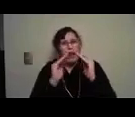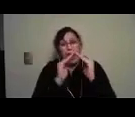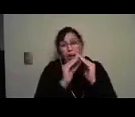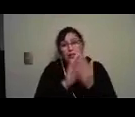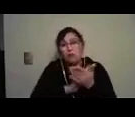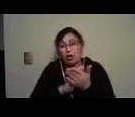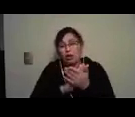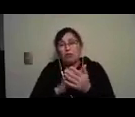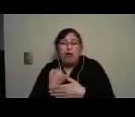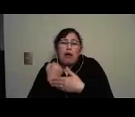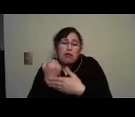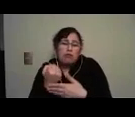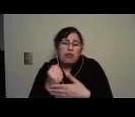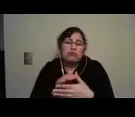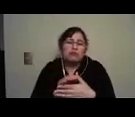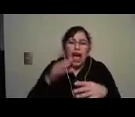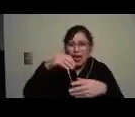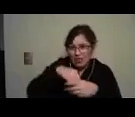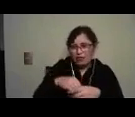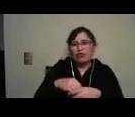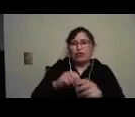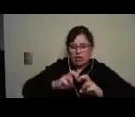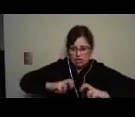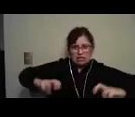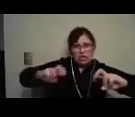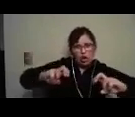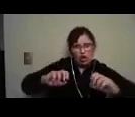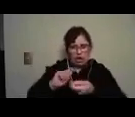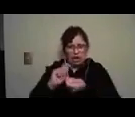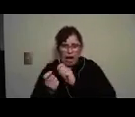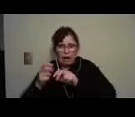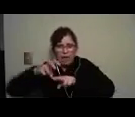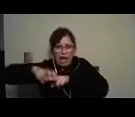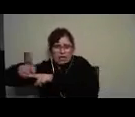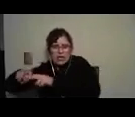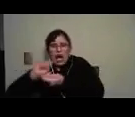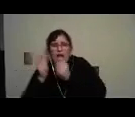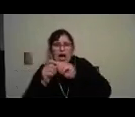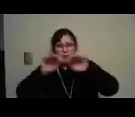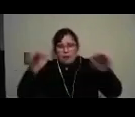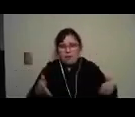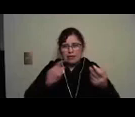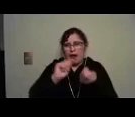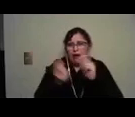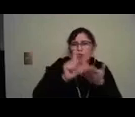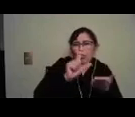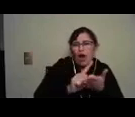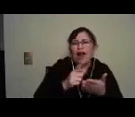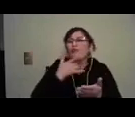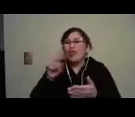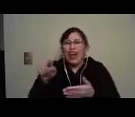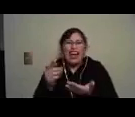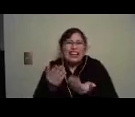el desempeño intradomiciliario, prevenir accidentes, ¿ya? Educar a la familia también respecto de la enfermedad. Muchas veces las familias